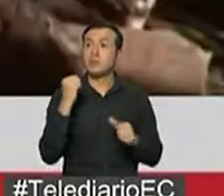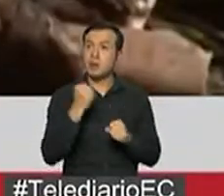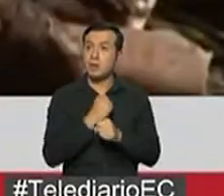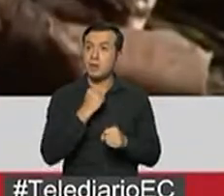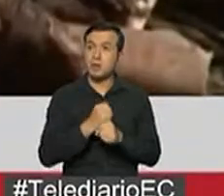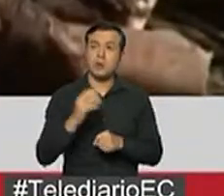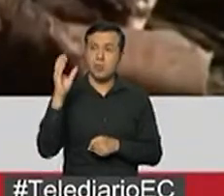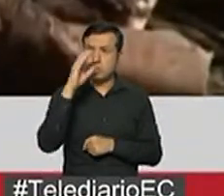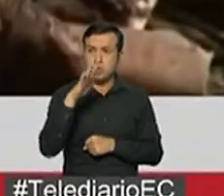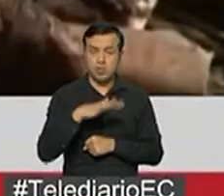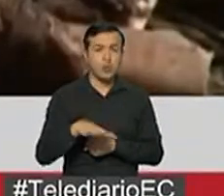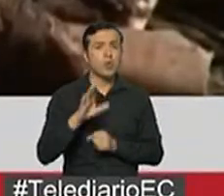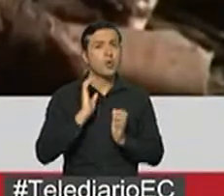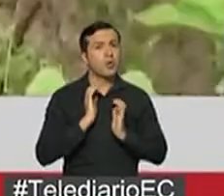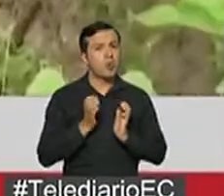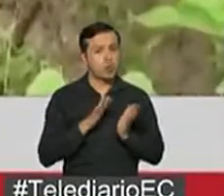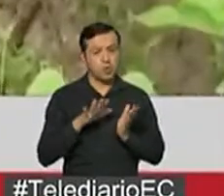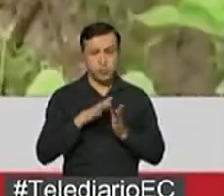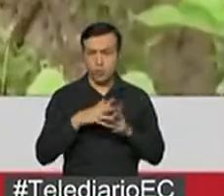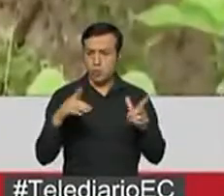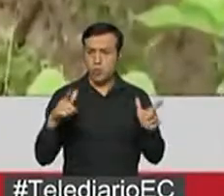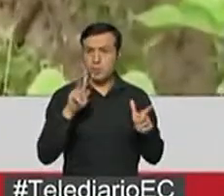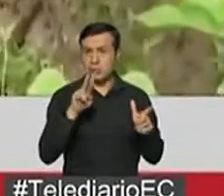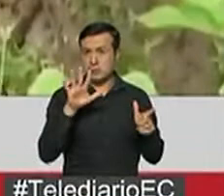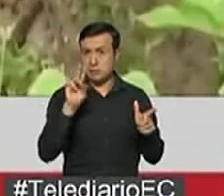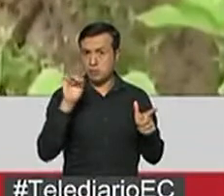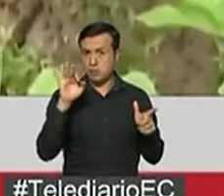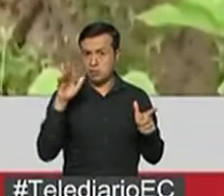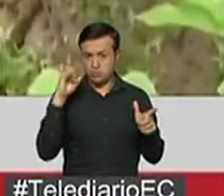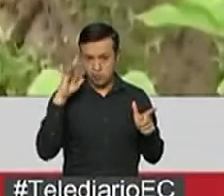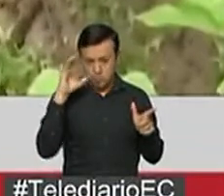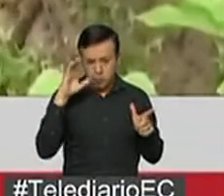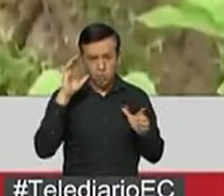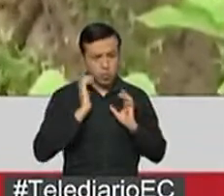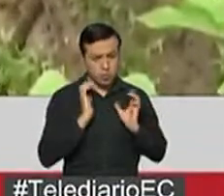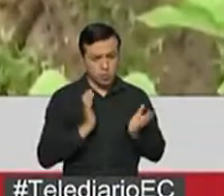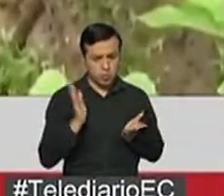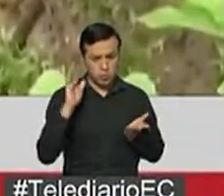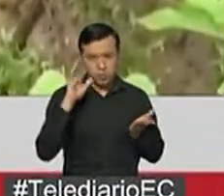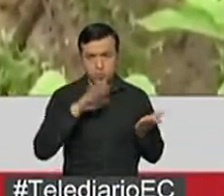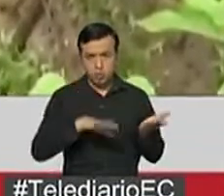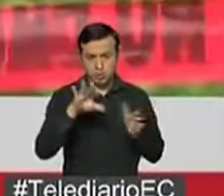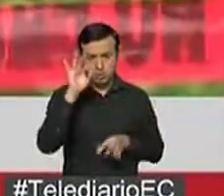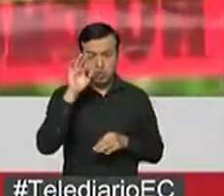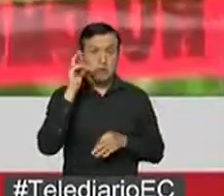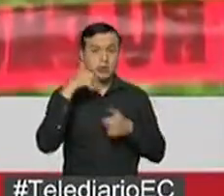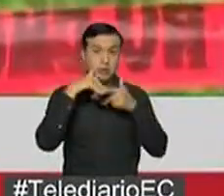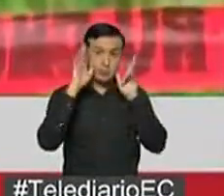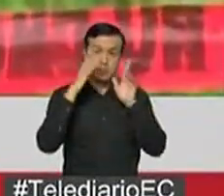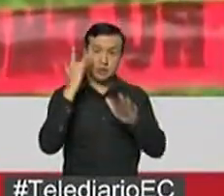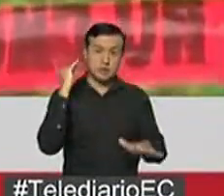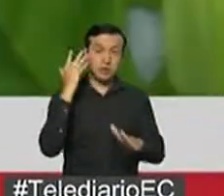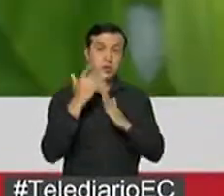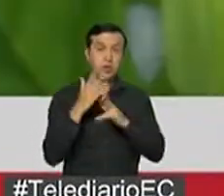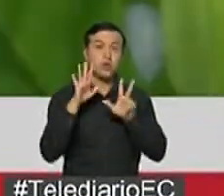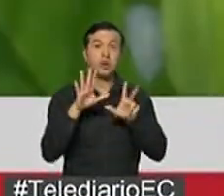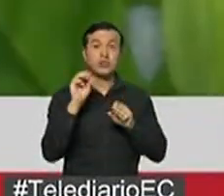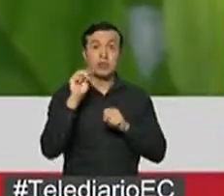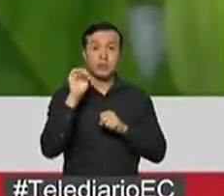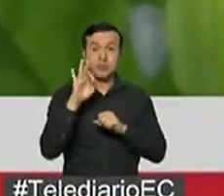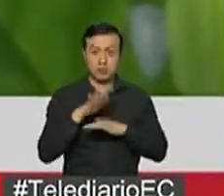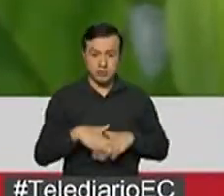búsqueda en esta fosa cavada en una extensión de unos 25 metros de ancho por 48 de largo en diciembre pasado a unos 80 metros de esta nueva fosa